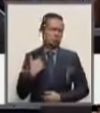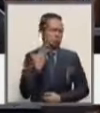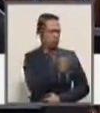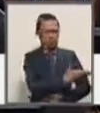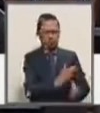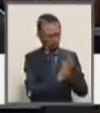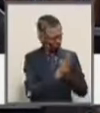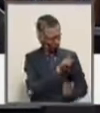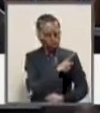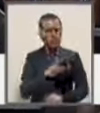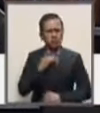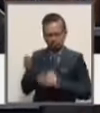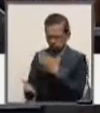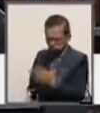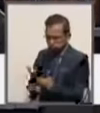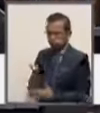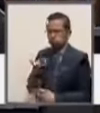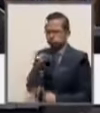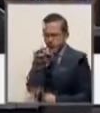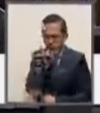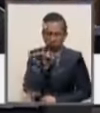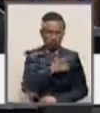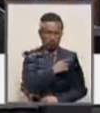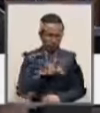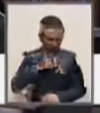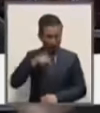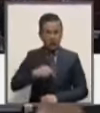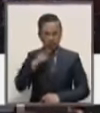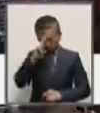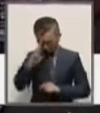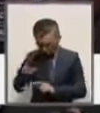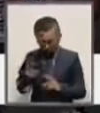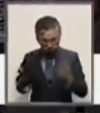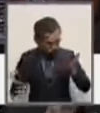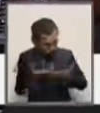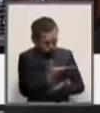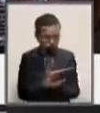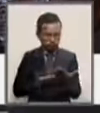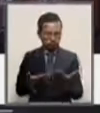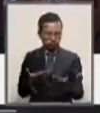compañera diputada. Hay que respetarnos entre legisladores. Esperamos la respuesta.